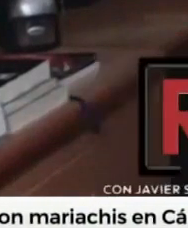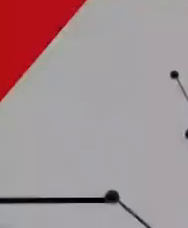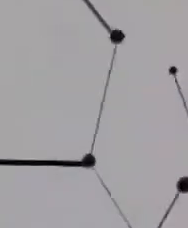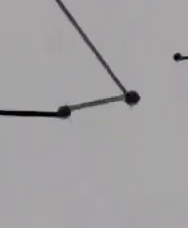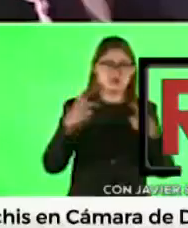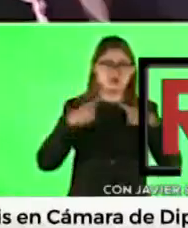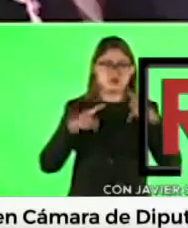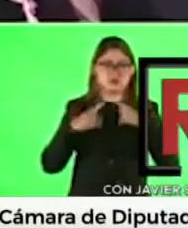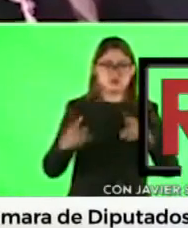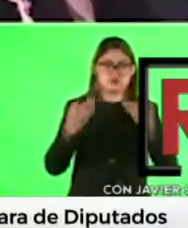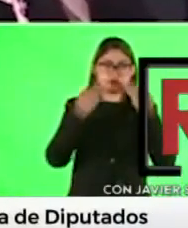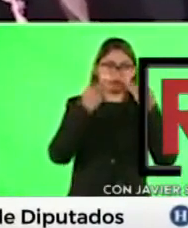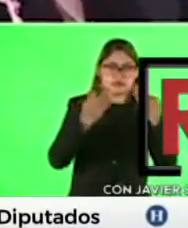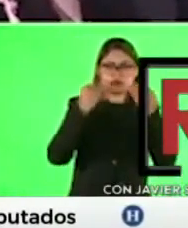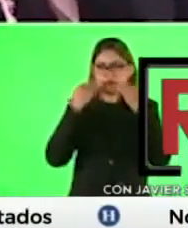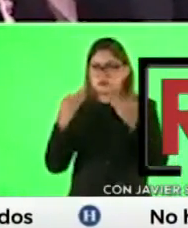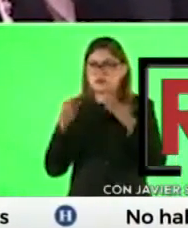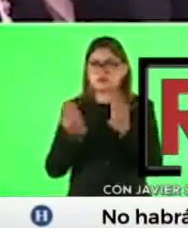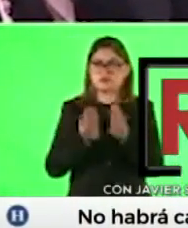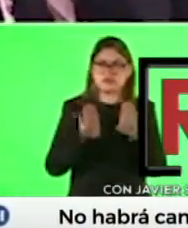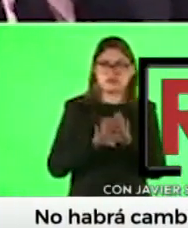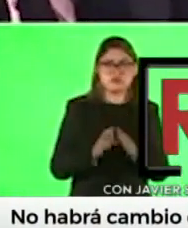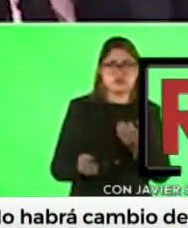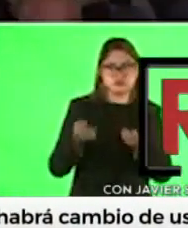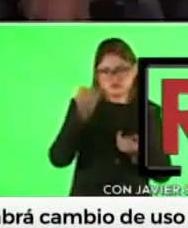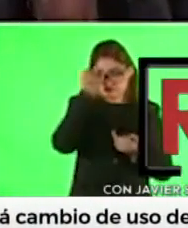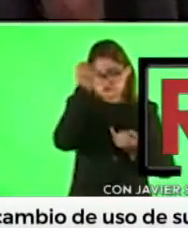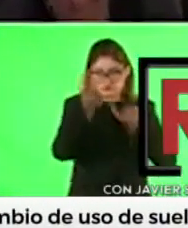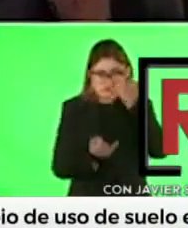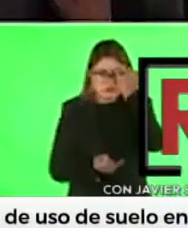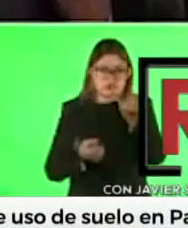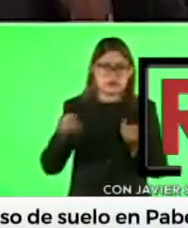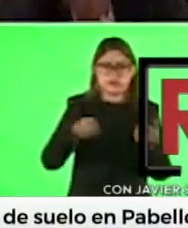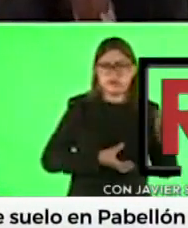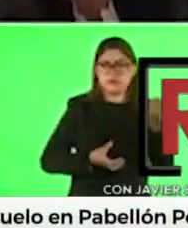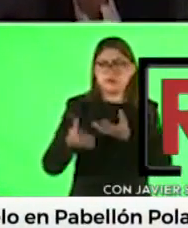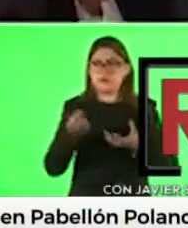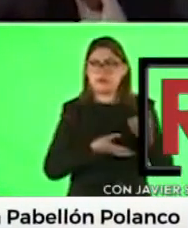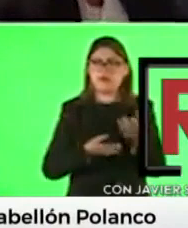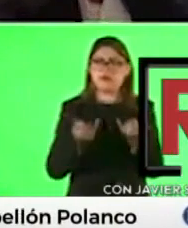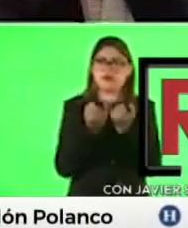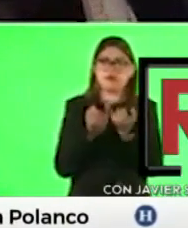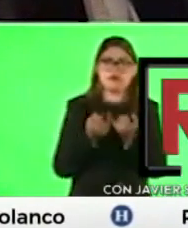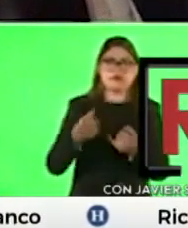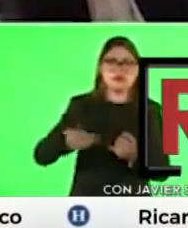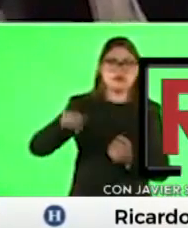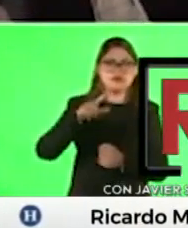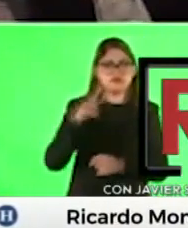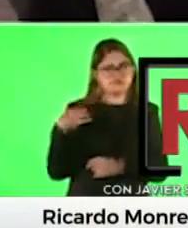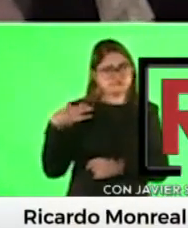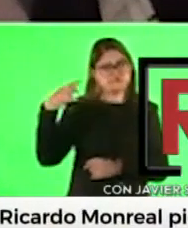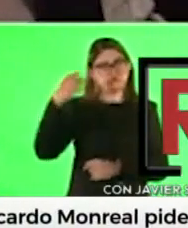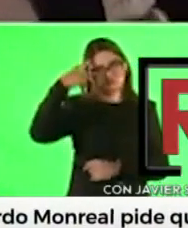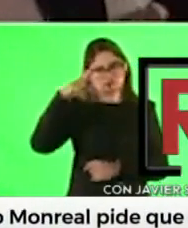colectivo, ¿no? Además México Colectivo, así es pegada la palabra. El grupo es muy plural y como tú mismo